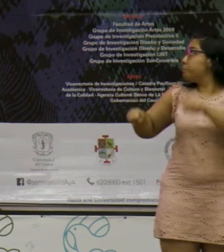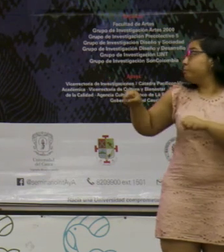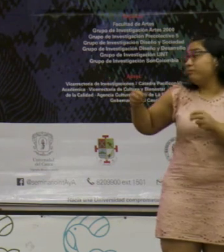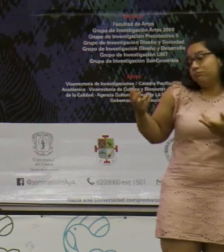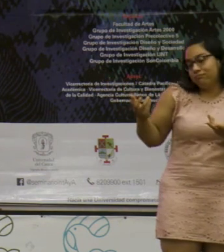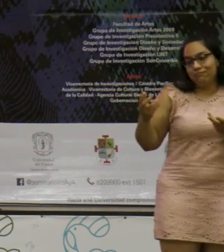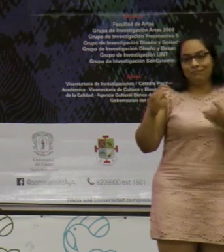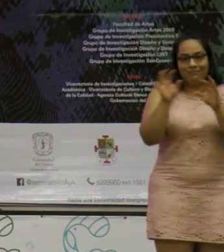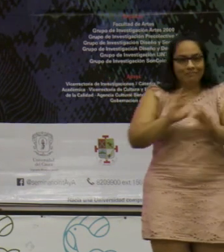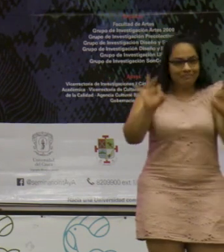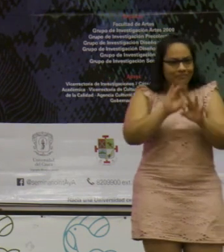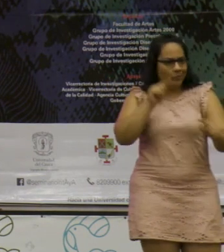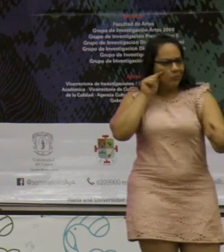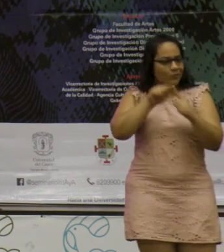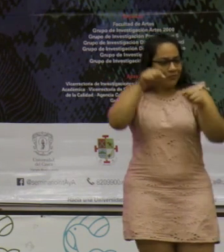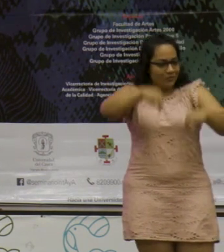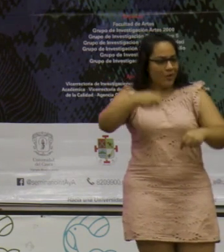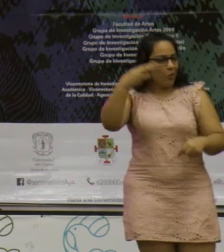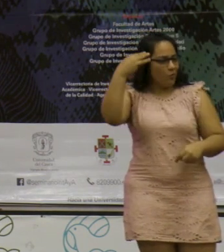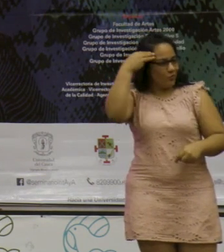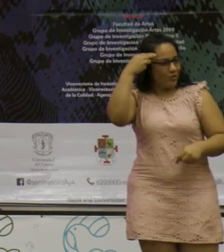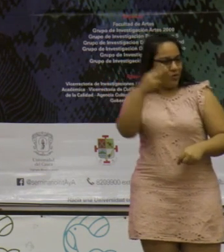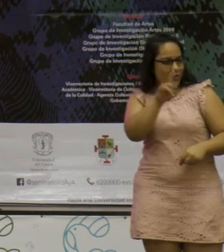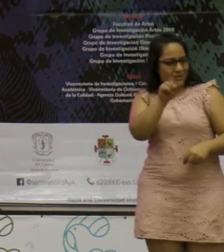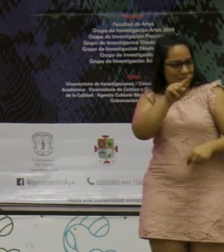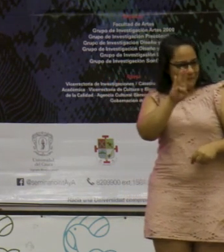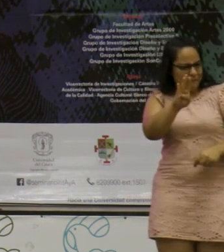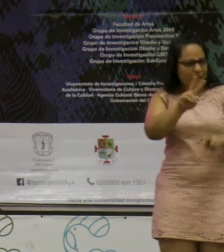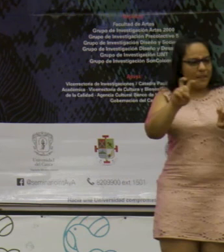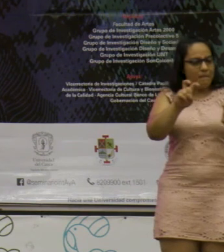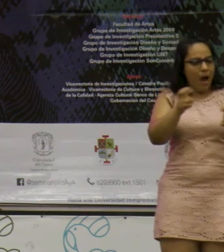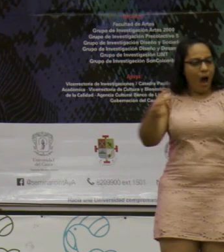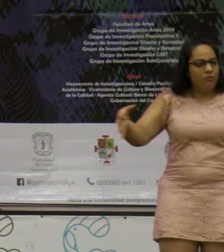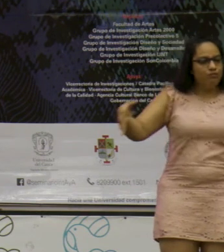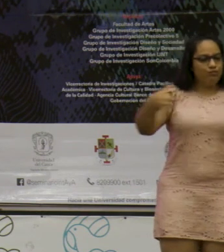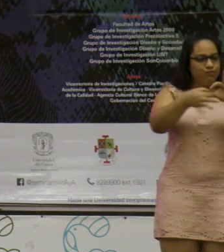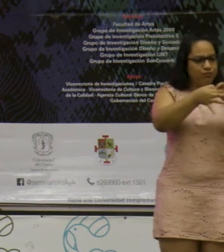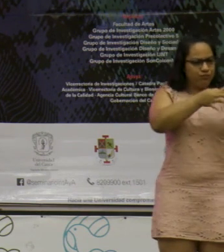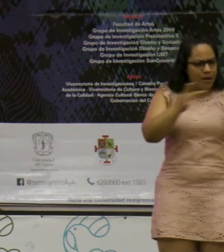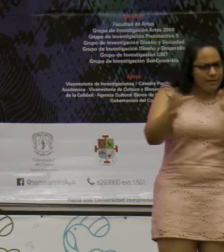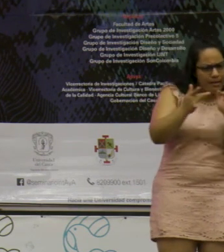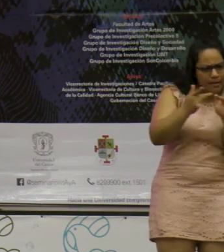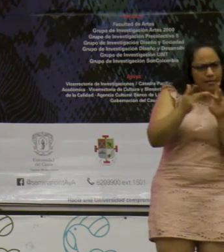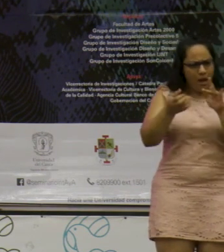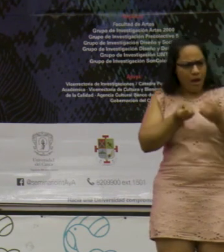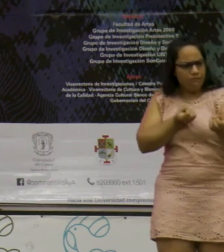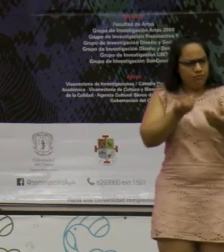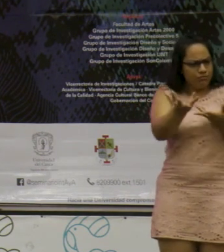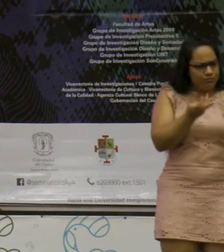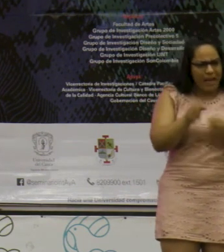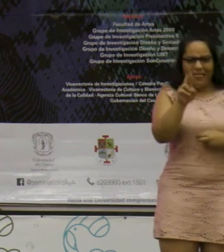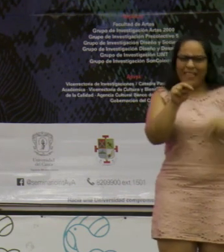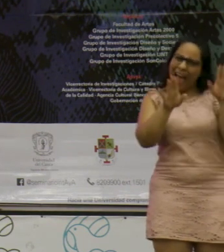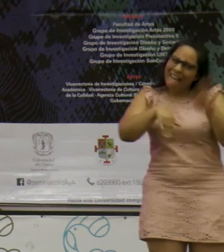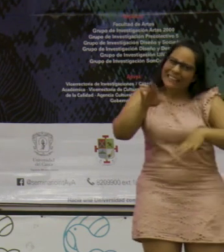creo, o lo que queremos apostar con el síndrome de la USB, con esta idea de la conectividad que puede darse de manera muy fluida, fluctuante, rara, extraña,